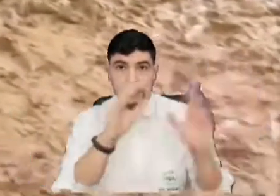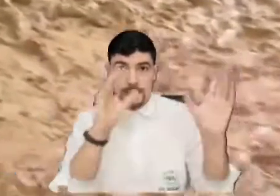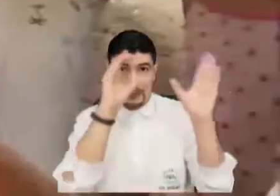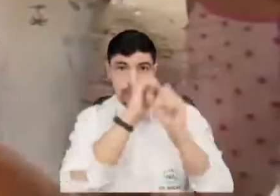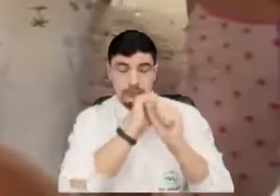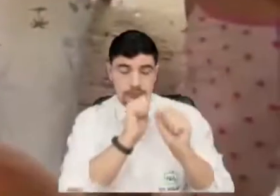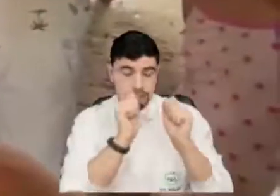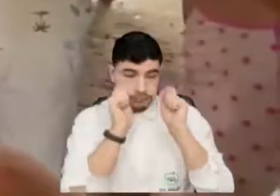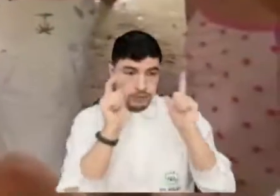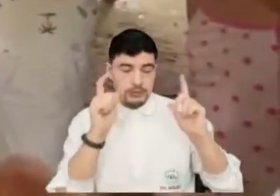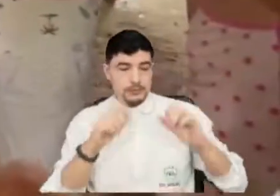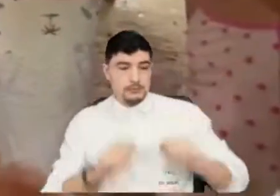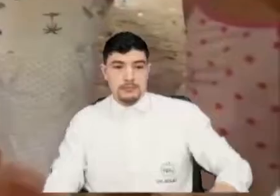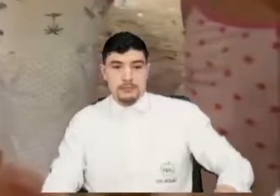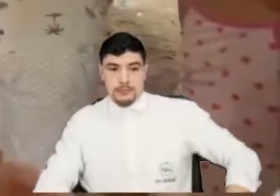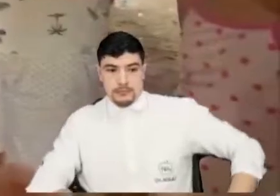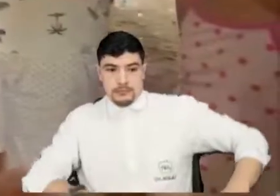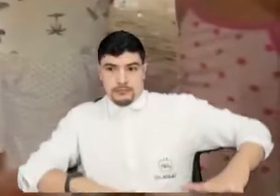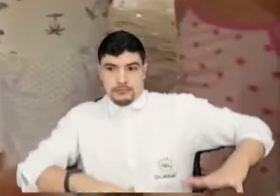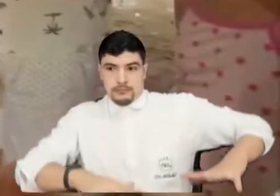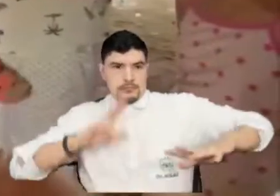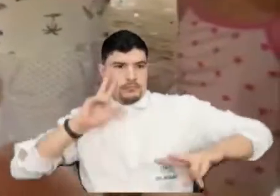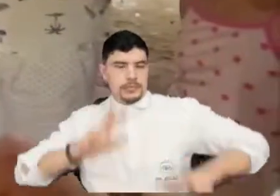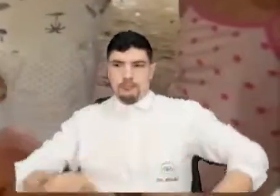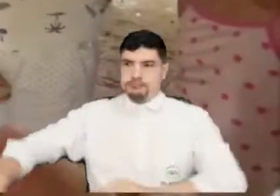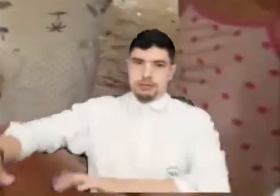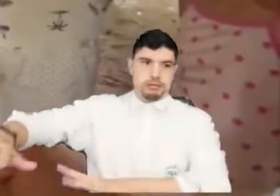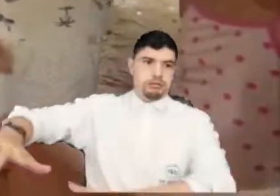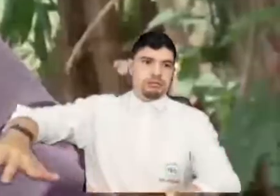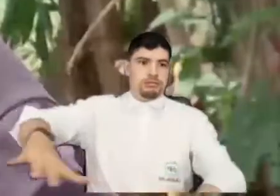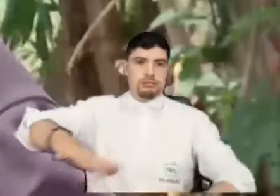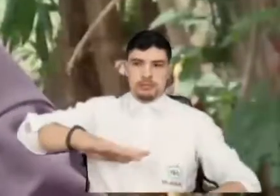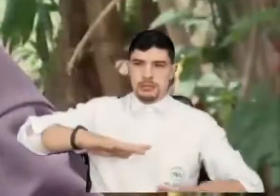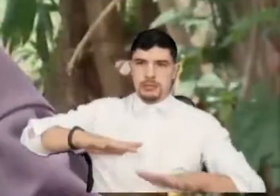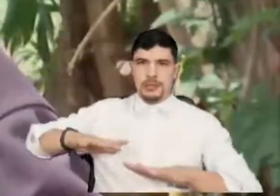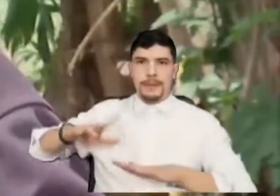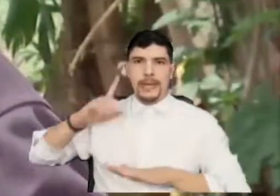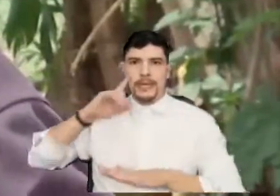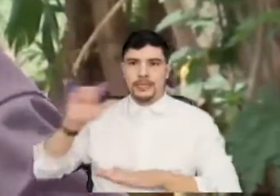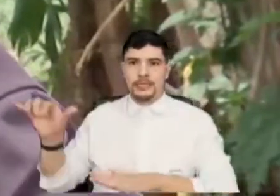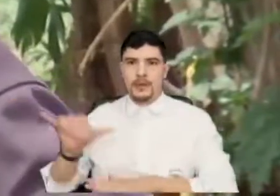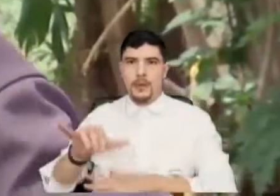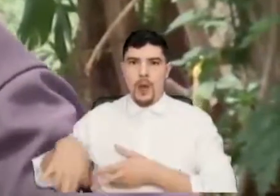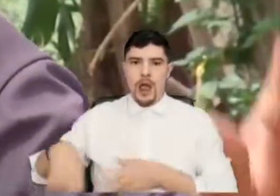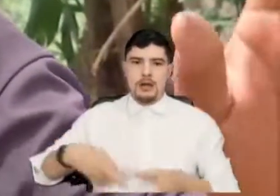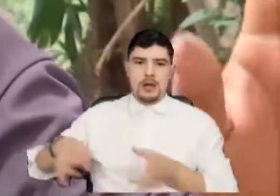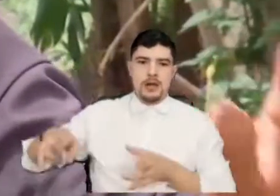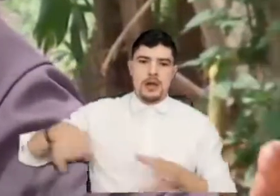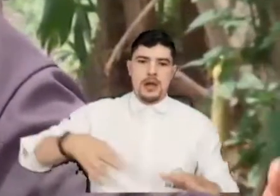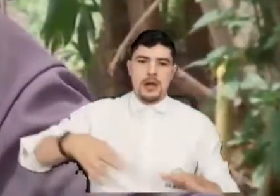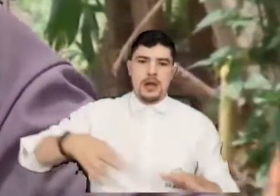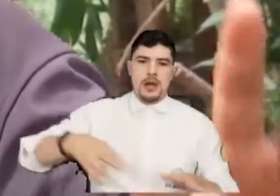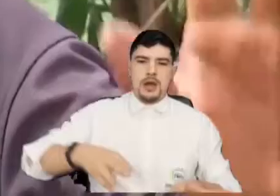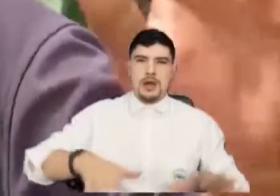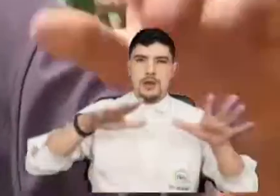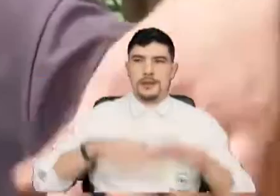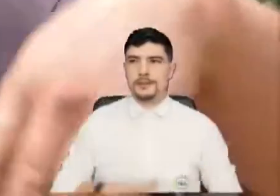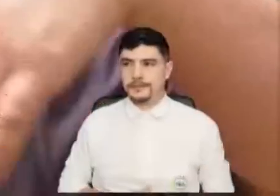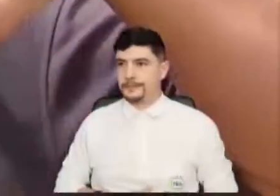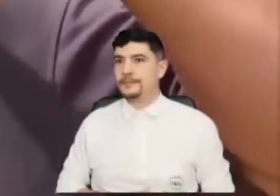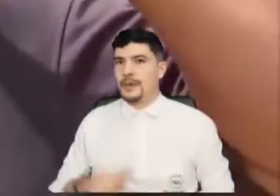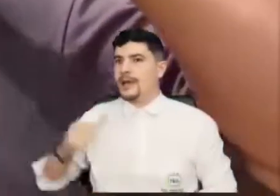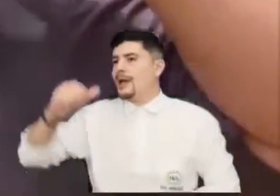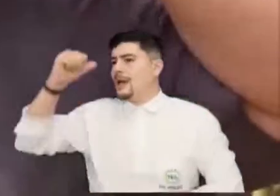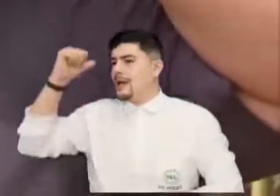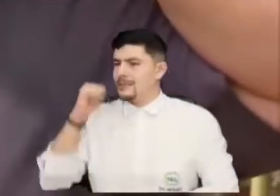vimos que se represó todo y se vino todo el agua, eso prácticamente era un río. Lo que pasó ayer fue catastróficamente. Cada vez que llueve, esto